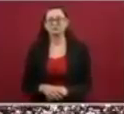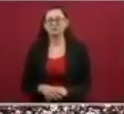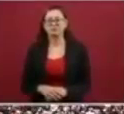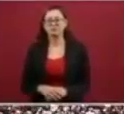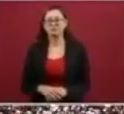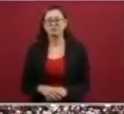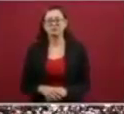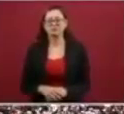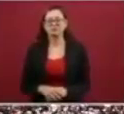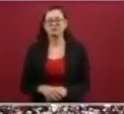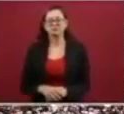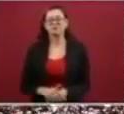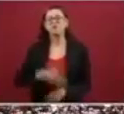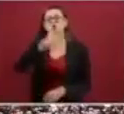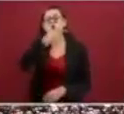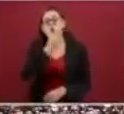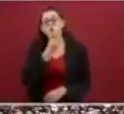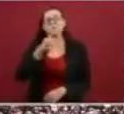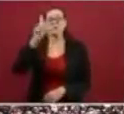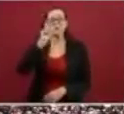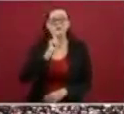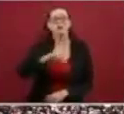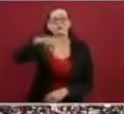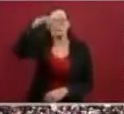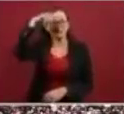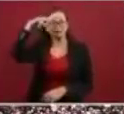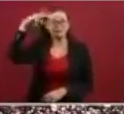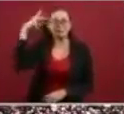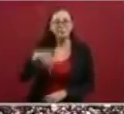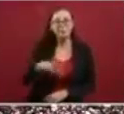mexicanas, mexicanos,